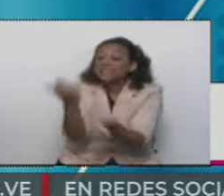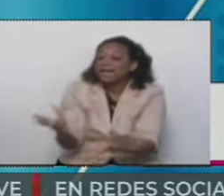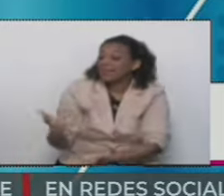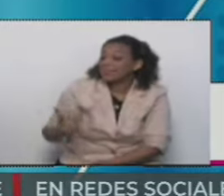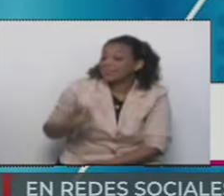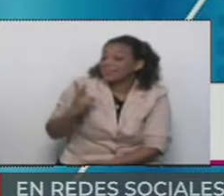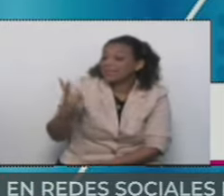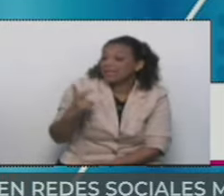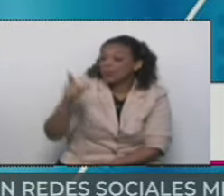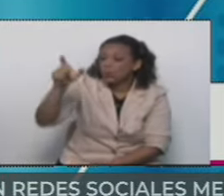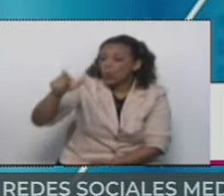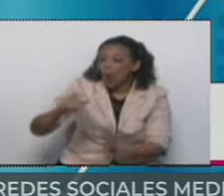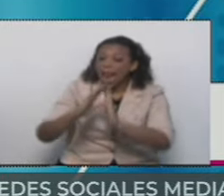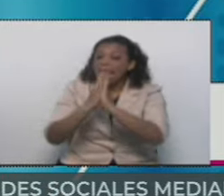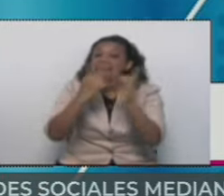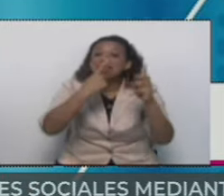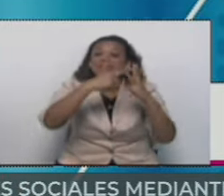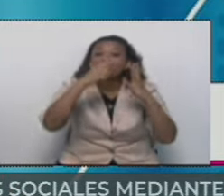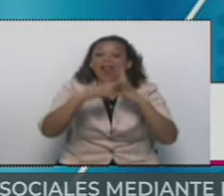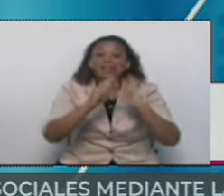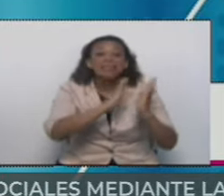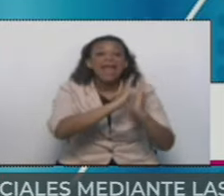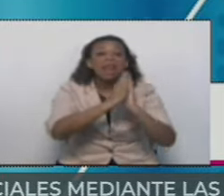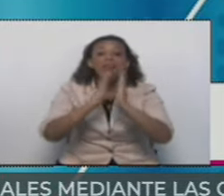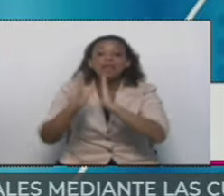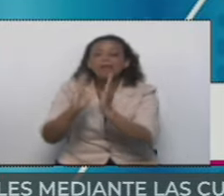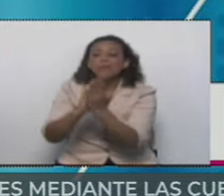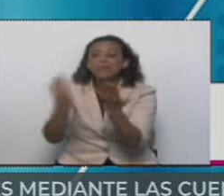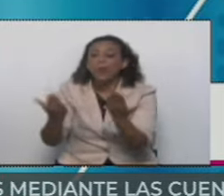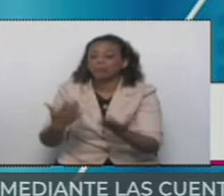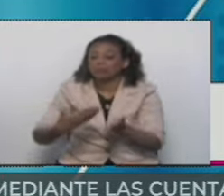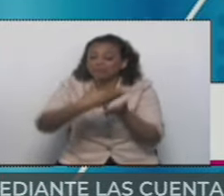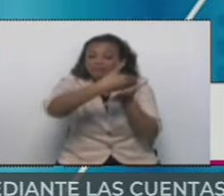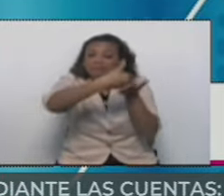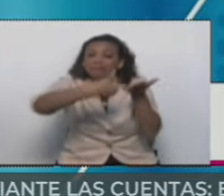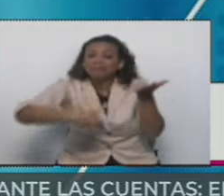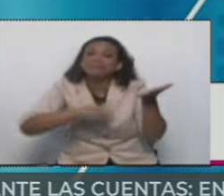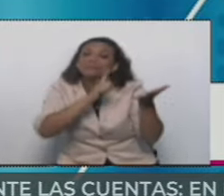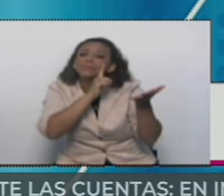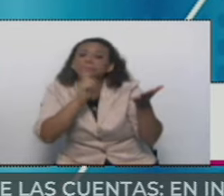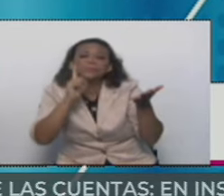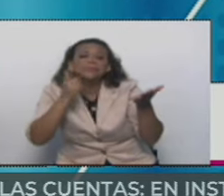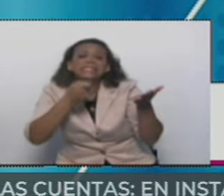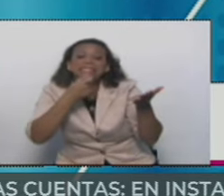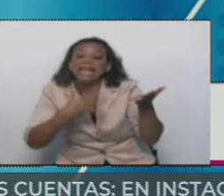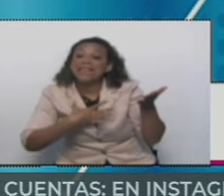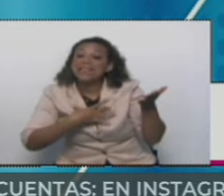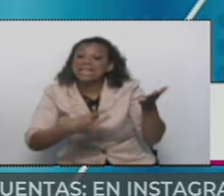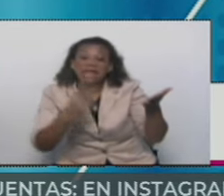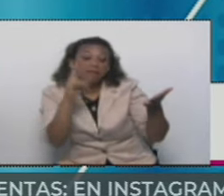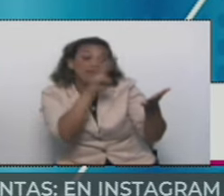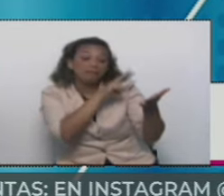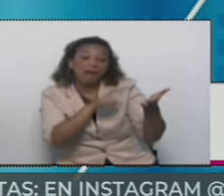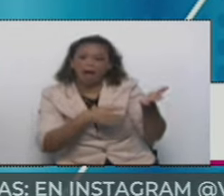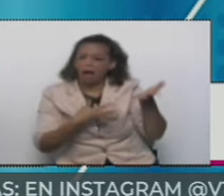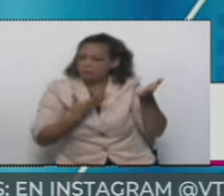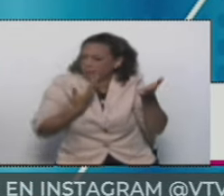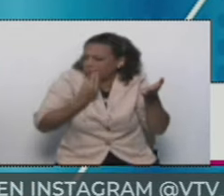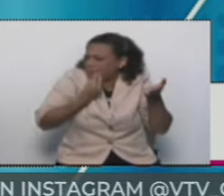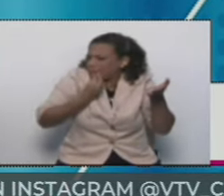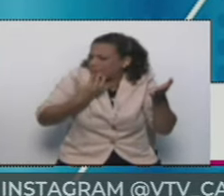con toda su obra. Por aquí presentó un libro bien bonito e interesante.